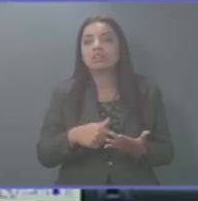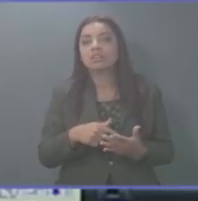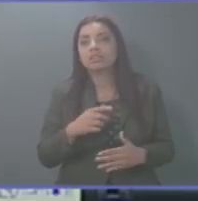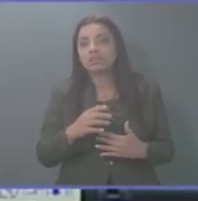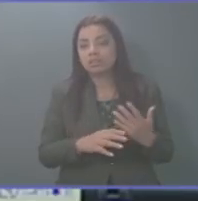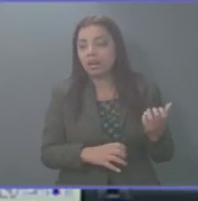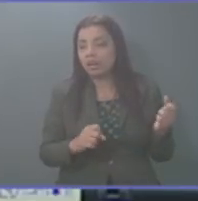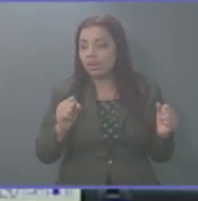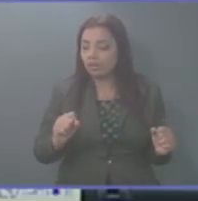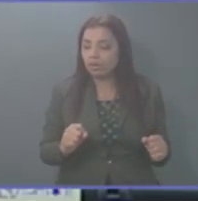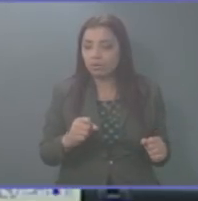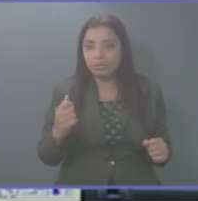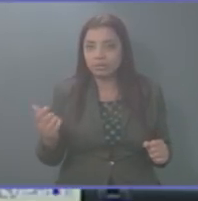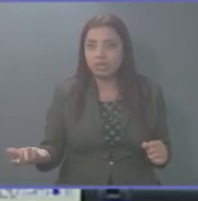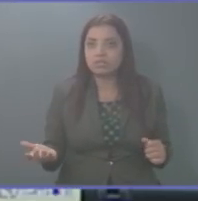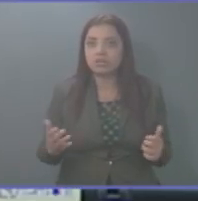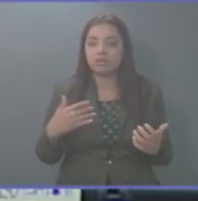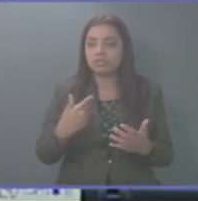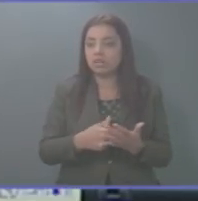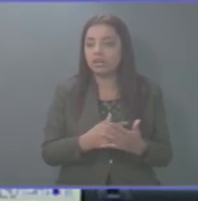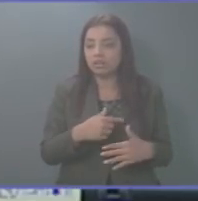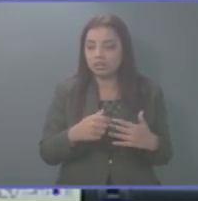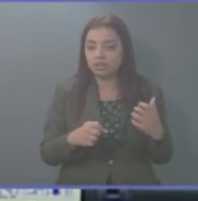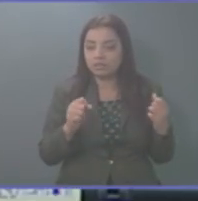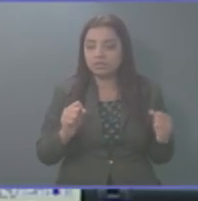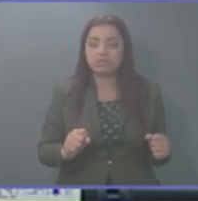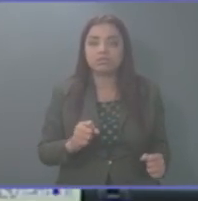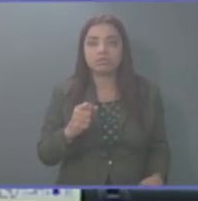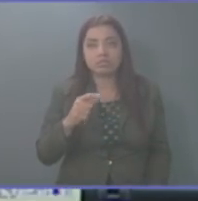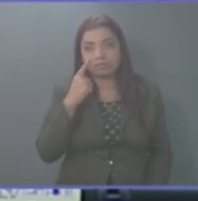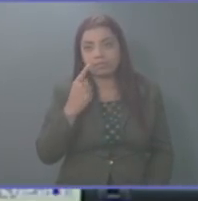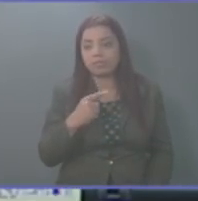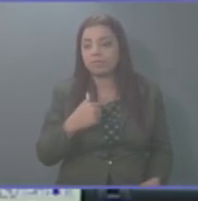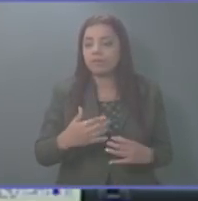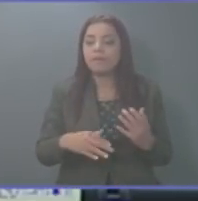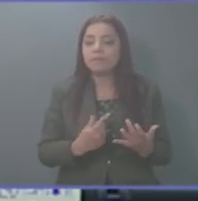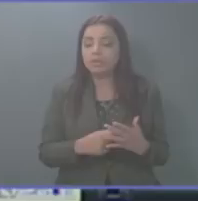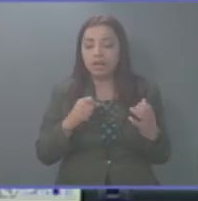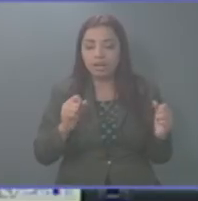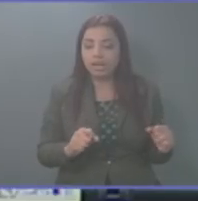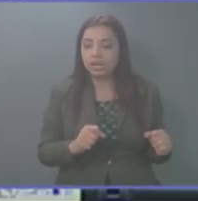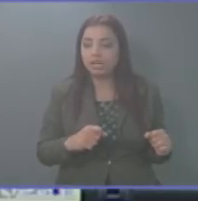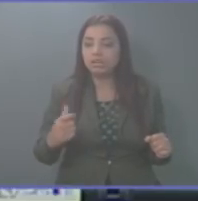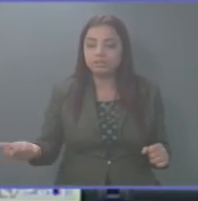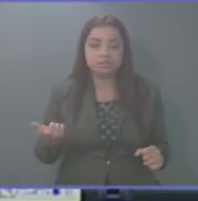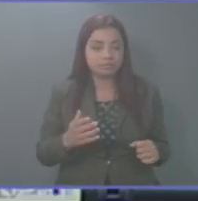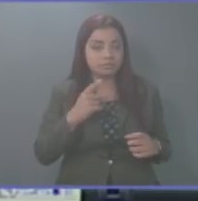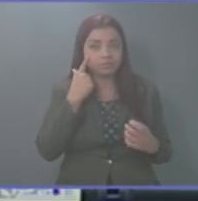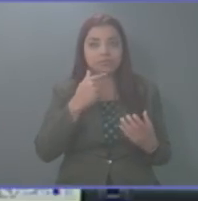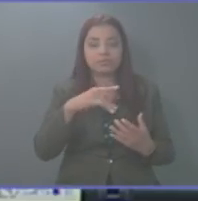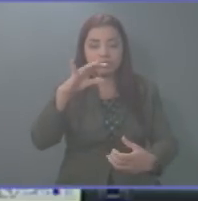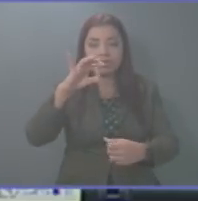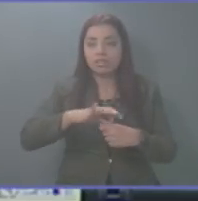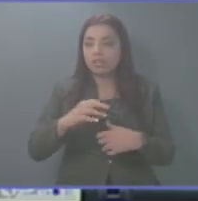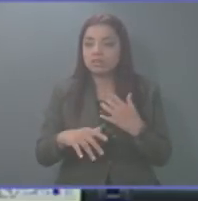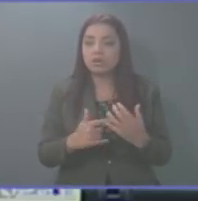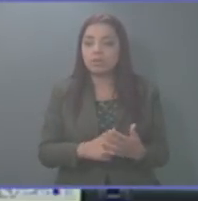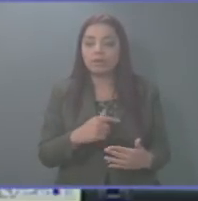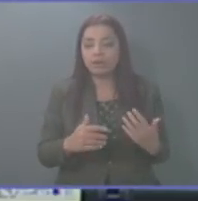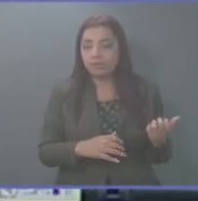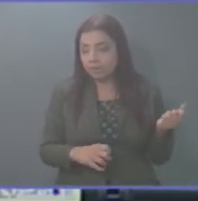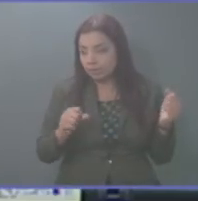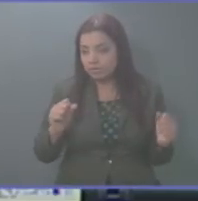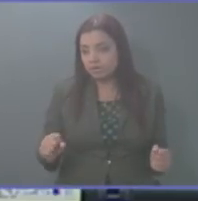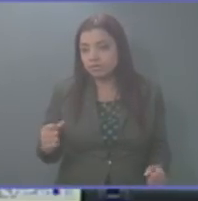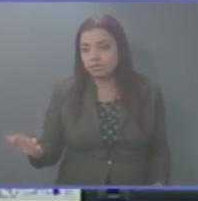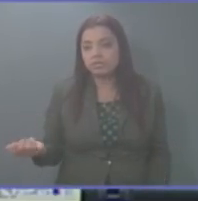Ejecutivo, el presidente de la República presentar una iniciativa de ley de voto en el exterior adicional